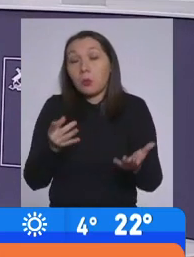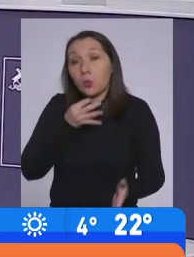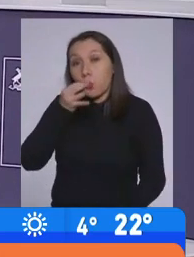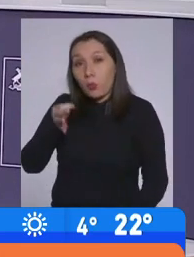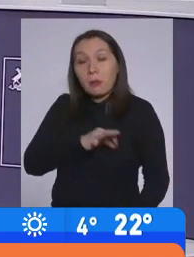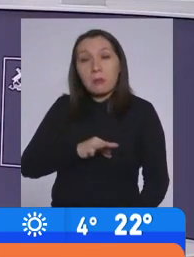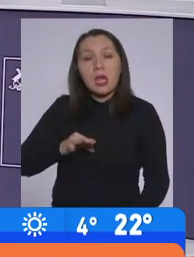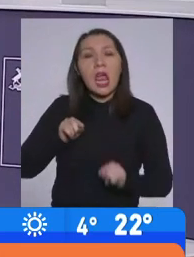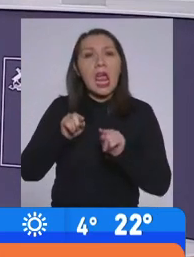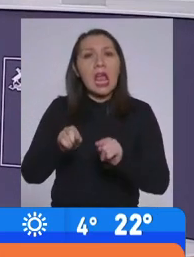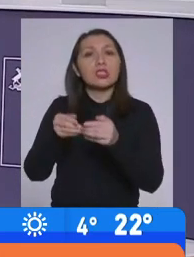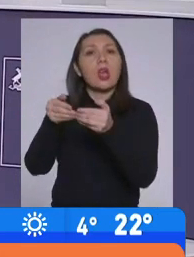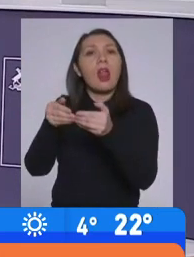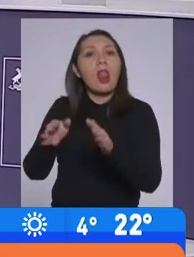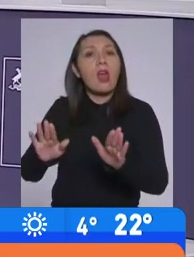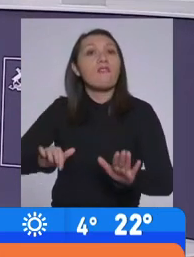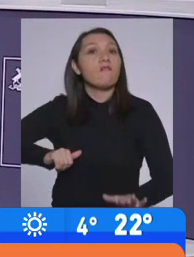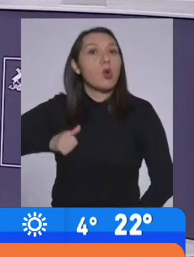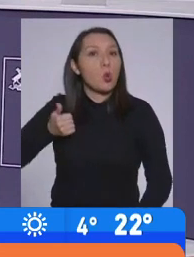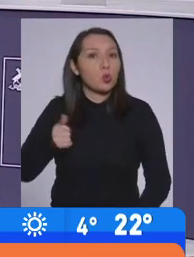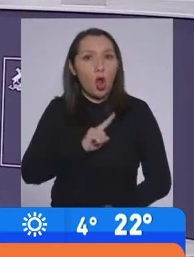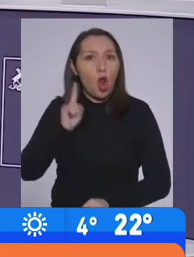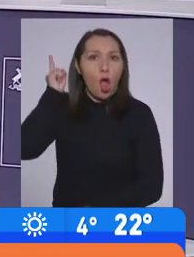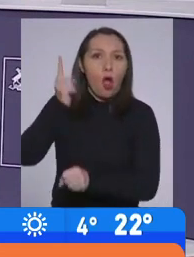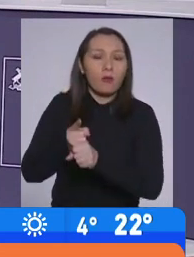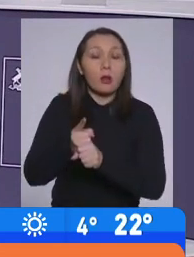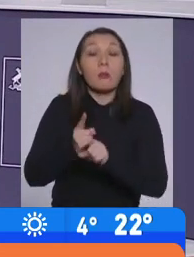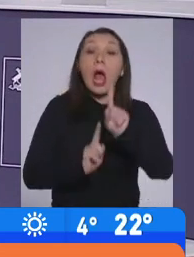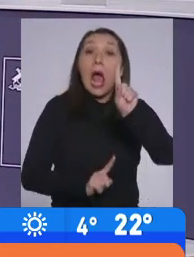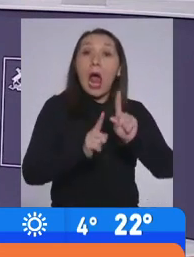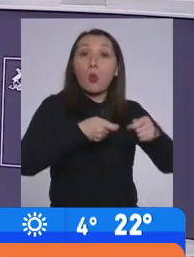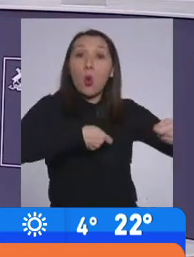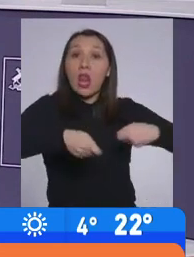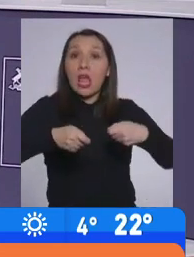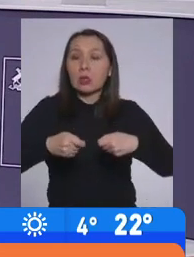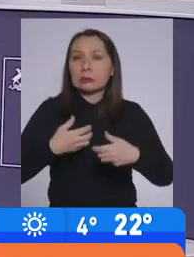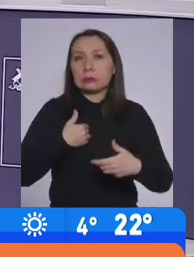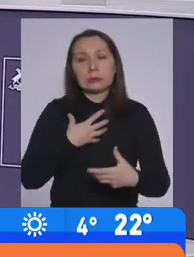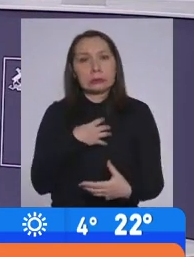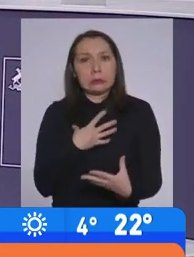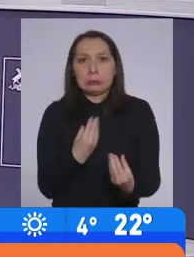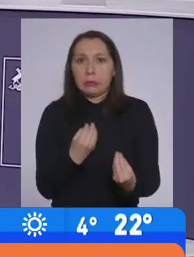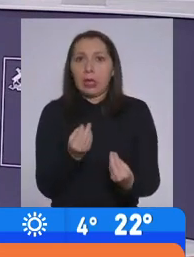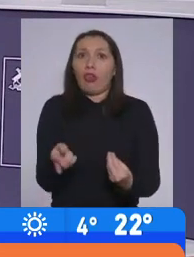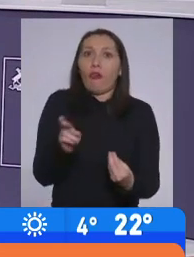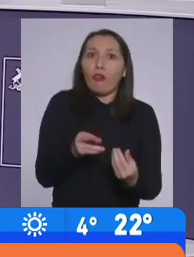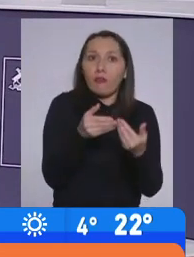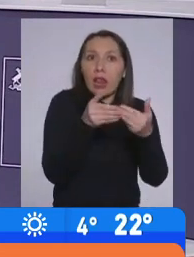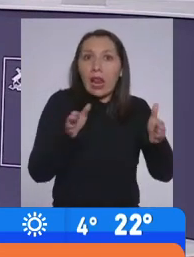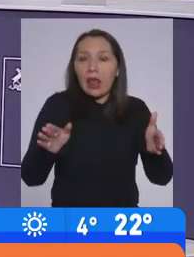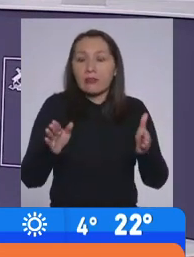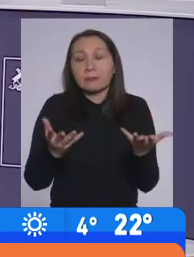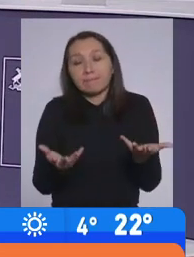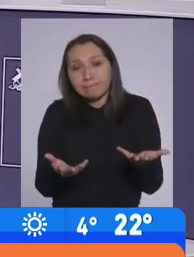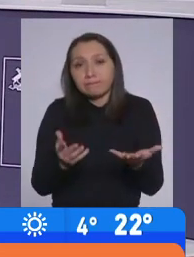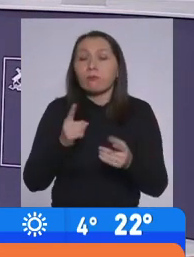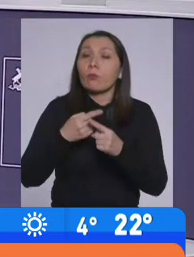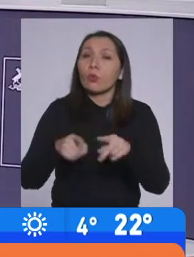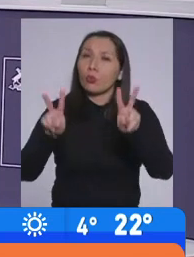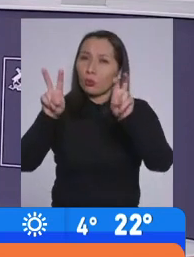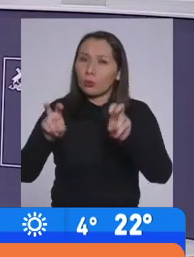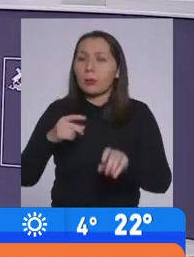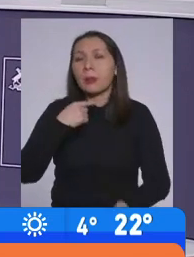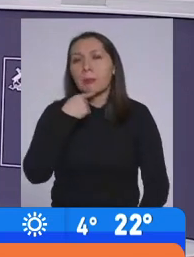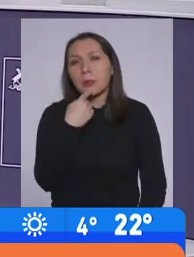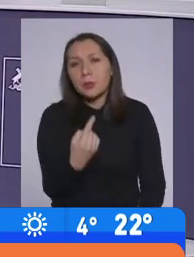ministro esto va a ser un del confinamiento voluntario está enfocado en que hay algunos locatarios que tienen temor incluso de retomar las actividades y en otro sentido de